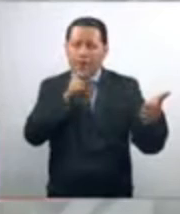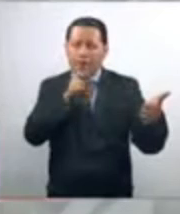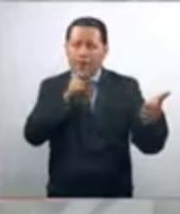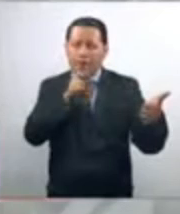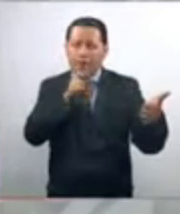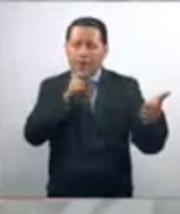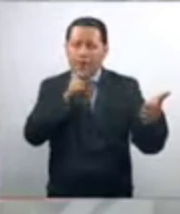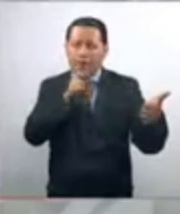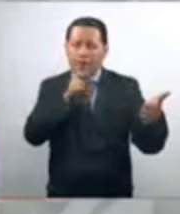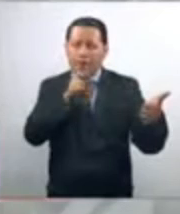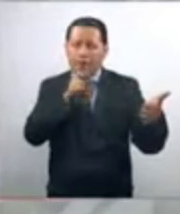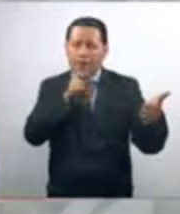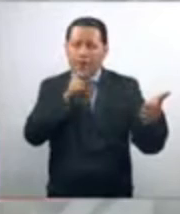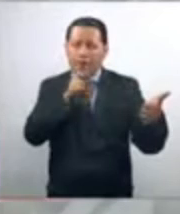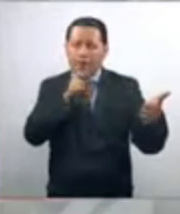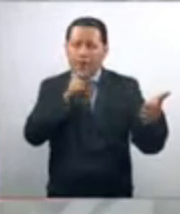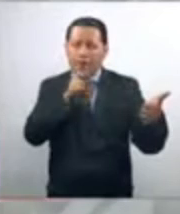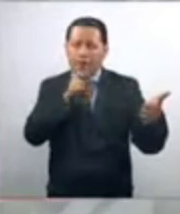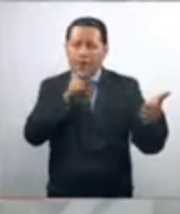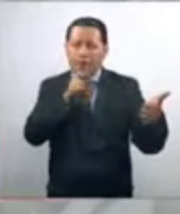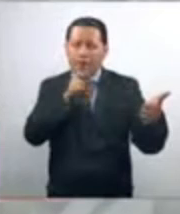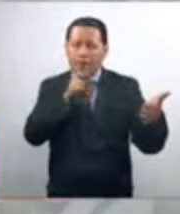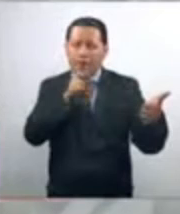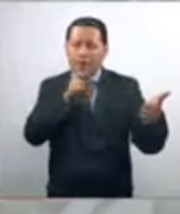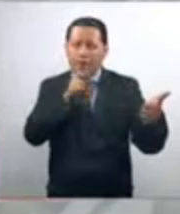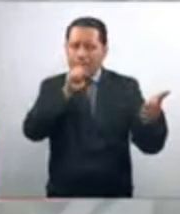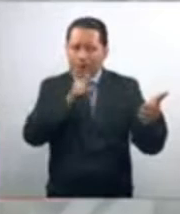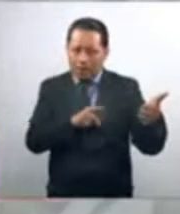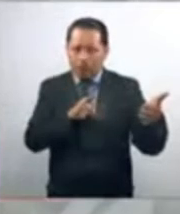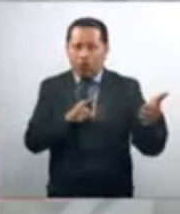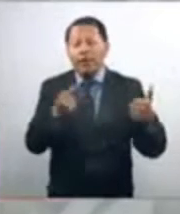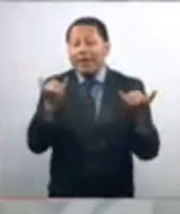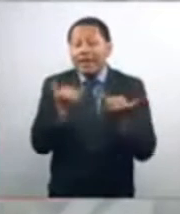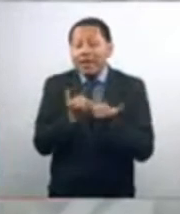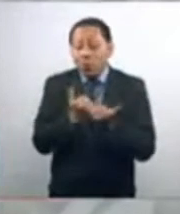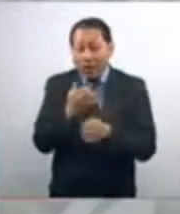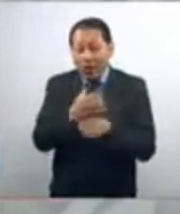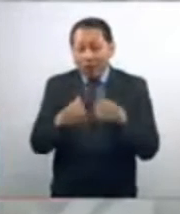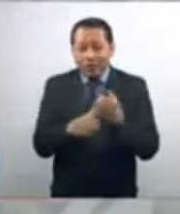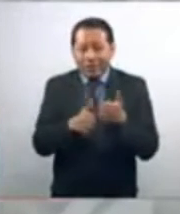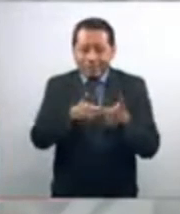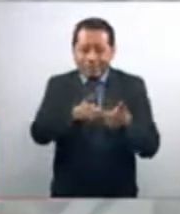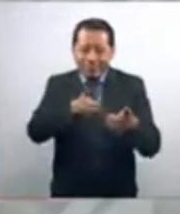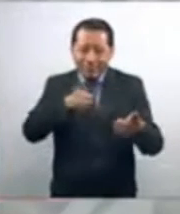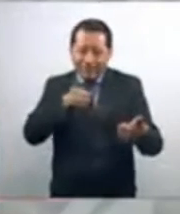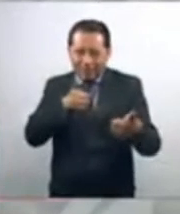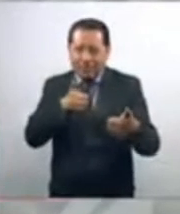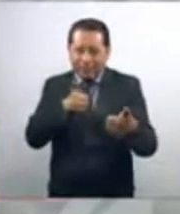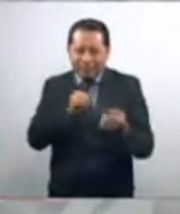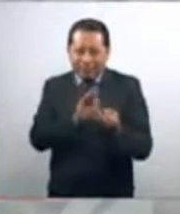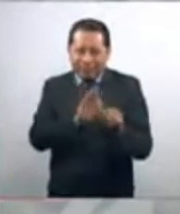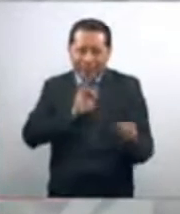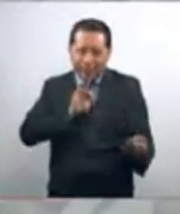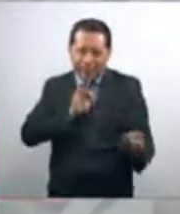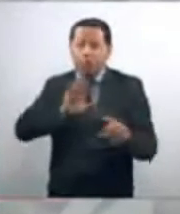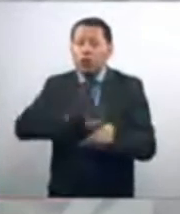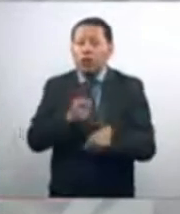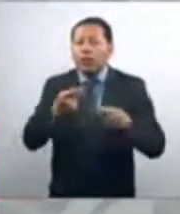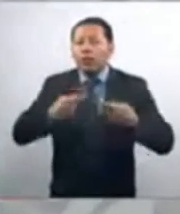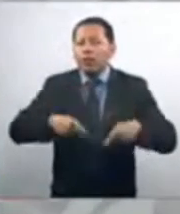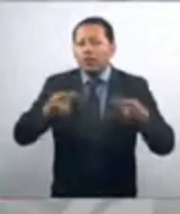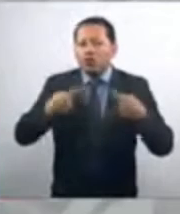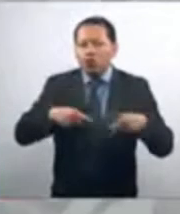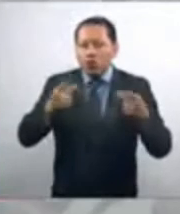funcionales y que nos sirvan a los mexicanos. Porque al día de hoy se están juntando todos. A la gente la separan, pero